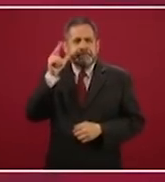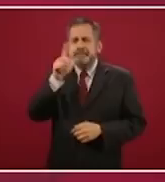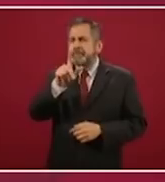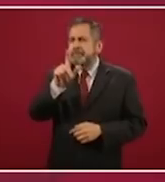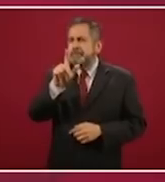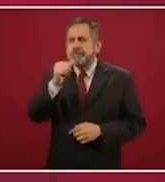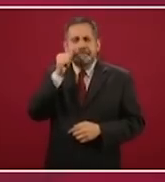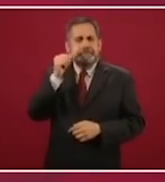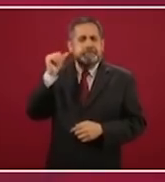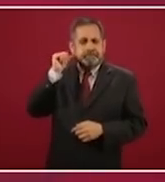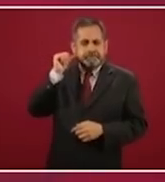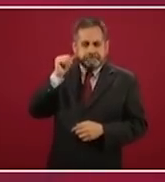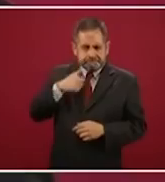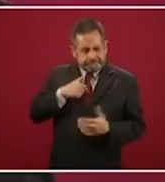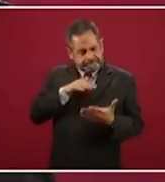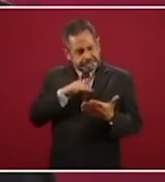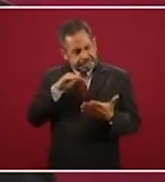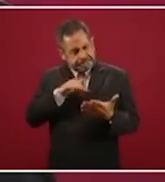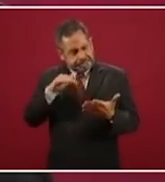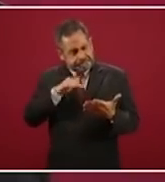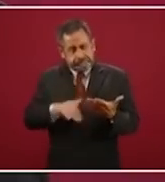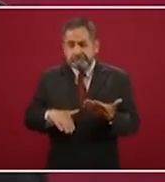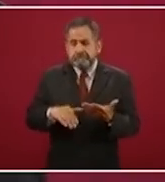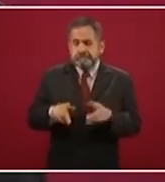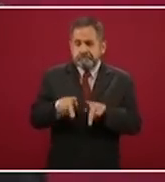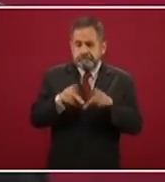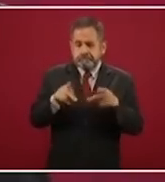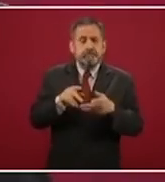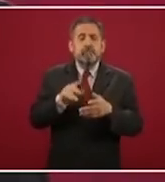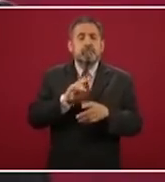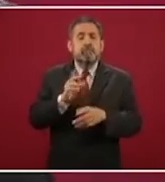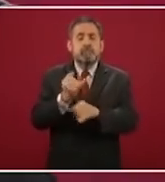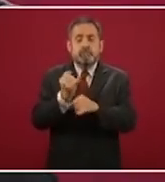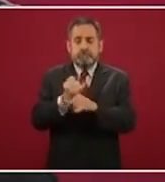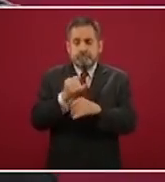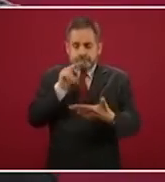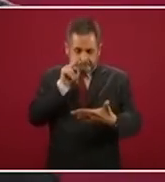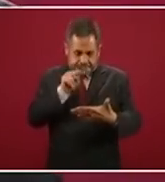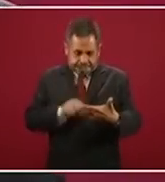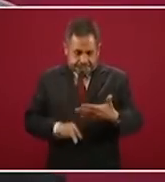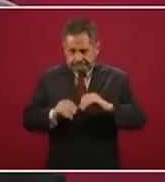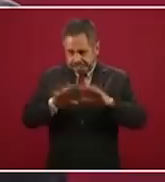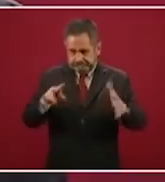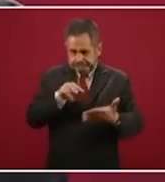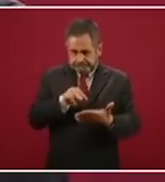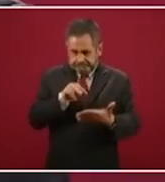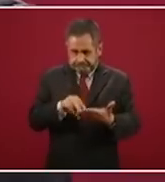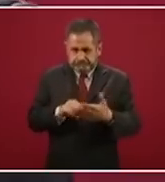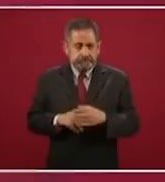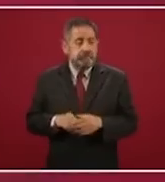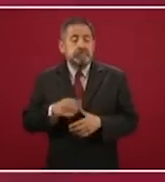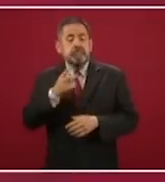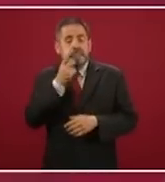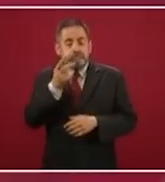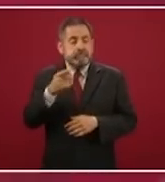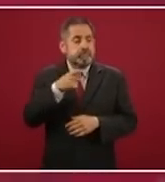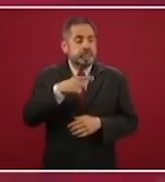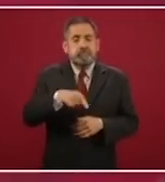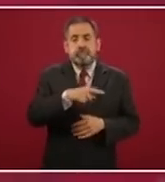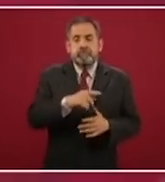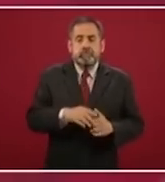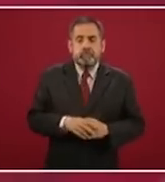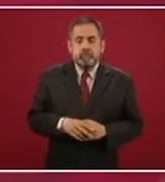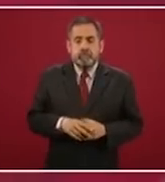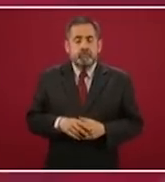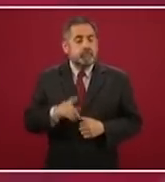ayer leí en redes sociales que había la noticia